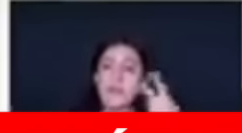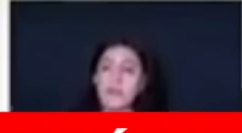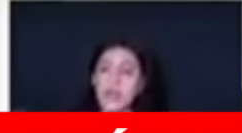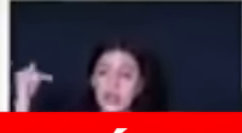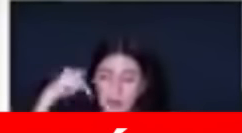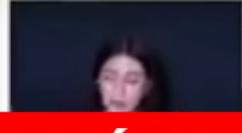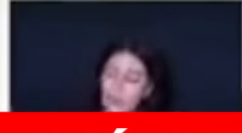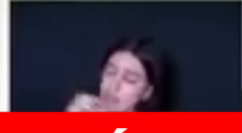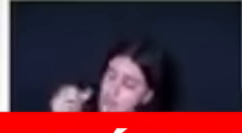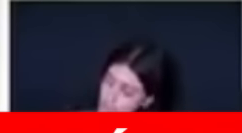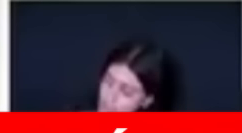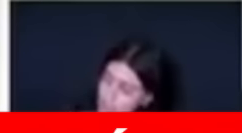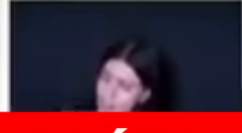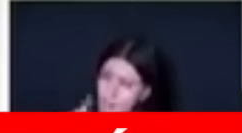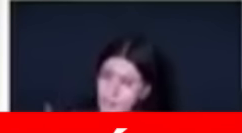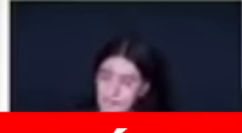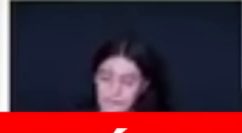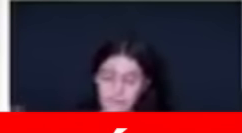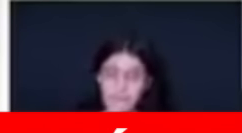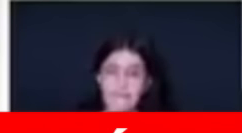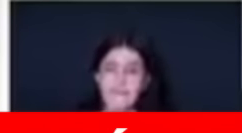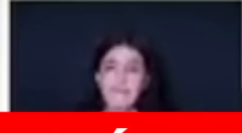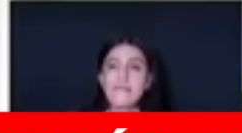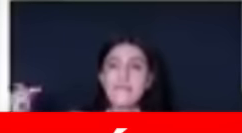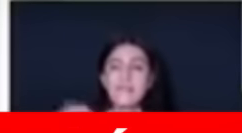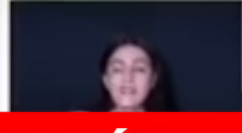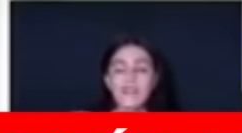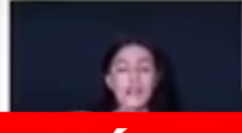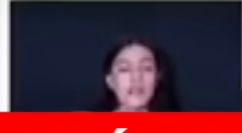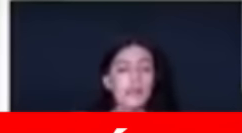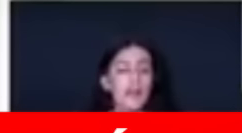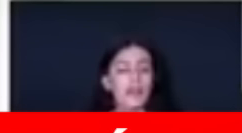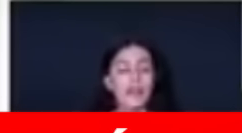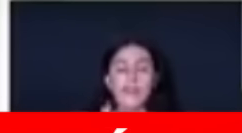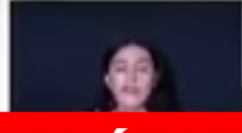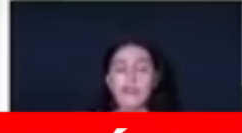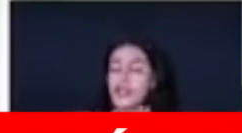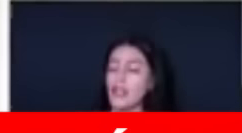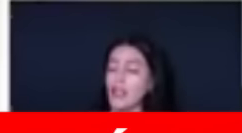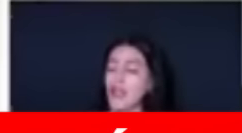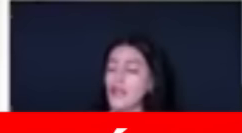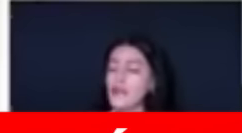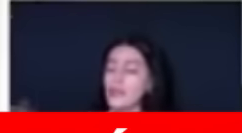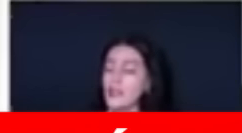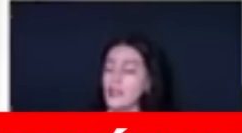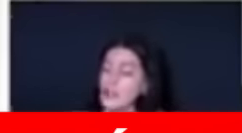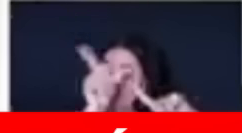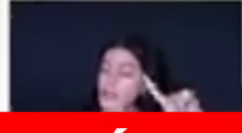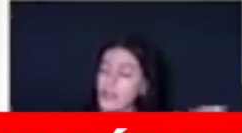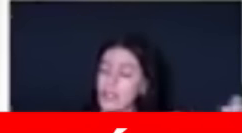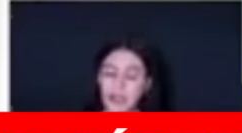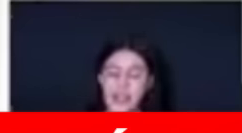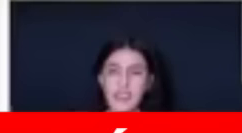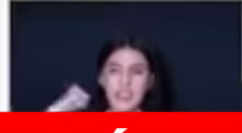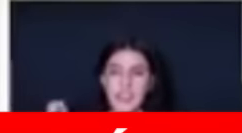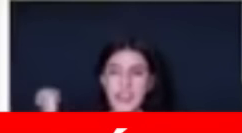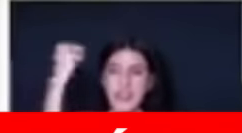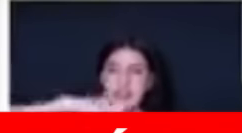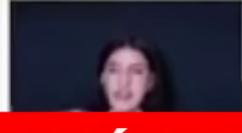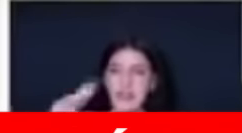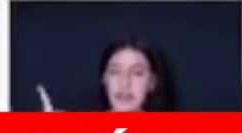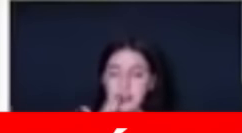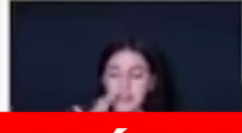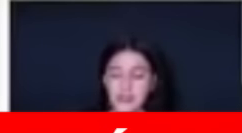este desierto y desde aquí volveremos a defender la libertad de nuestra nación. ¡Que viva